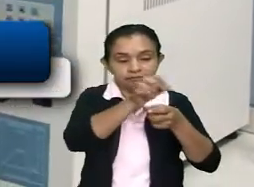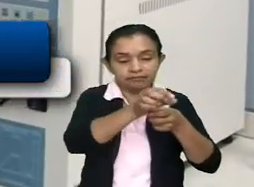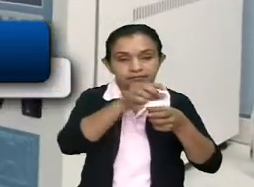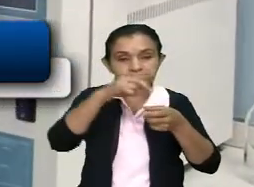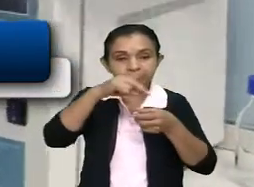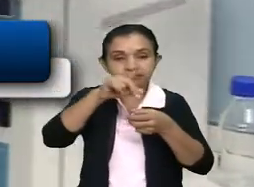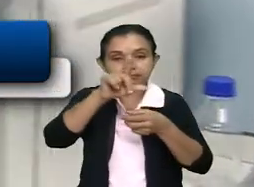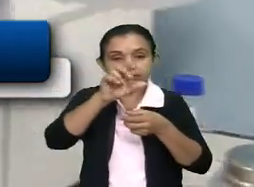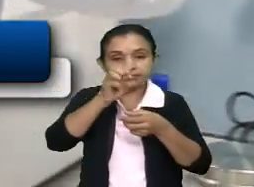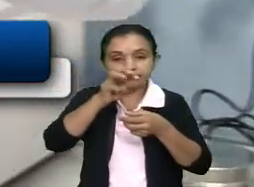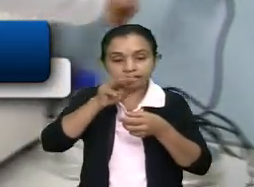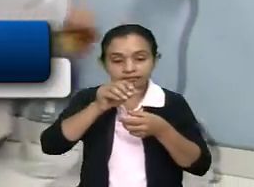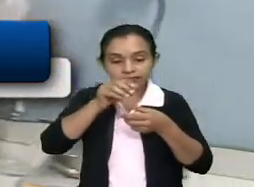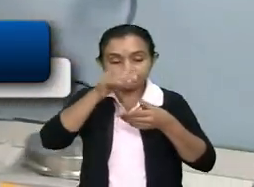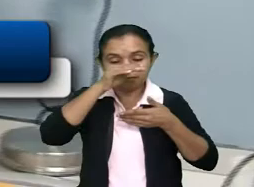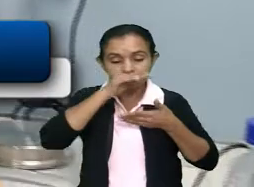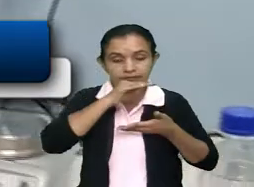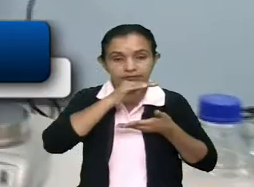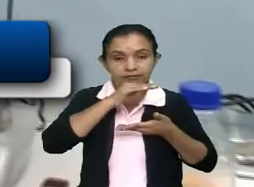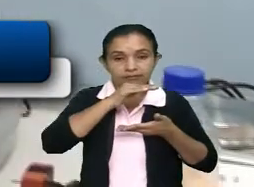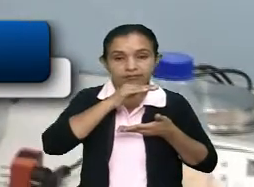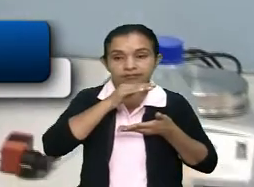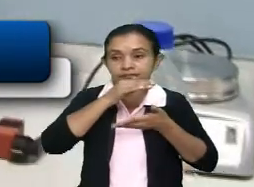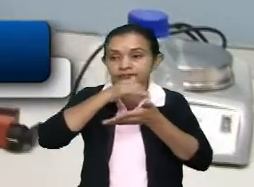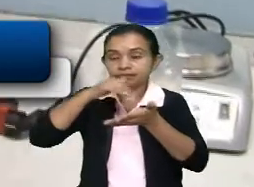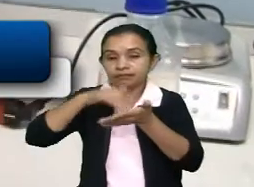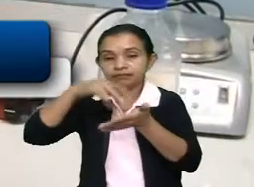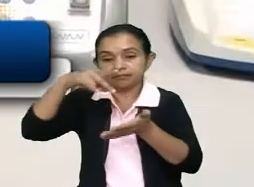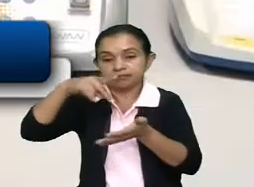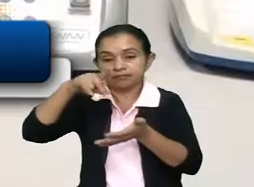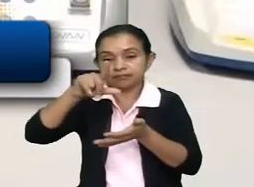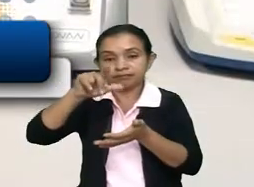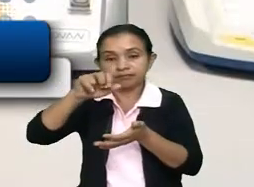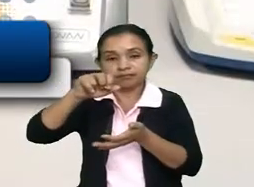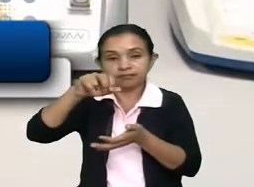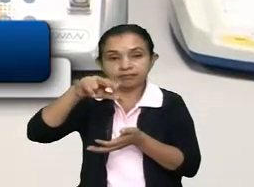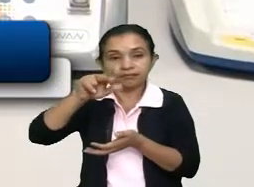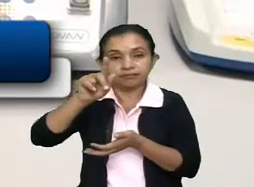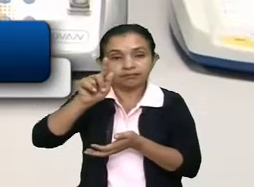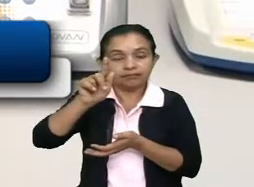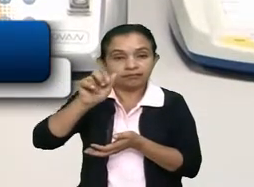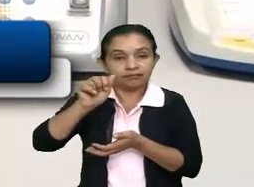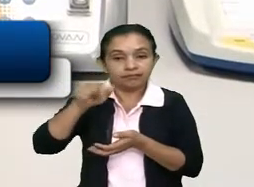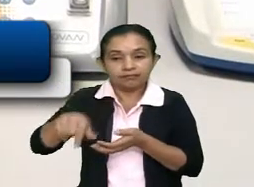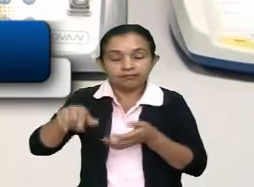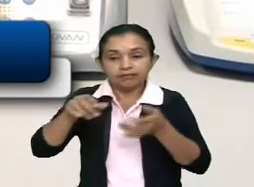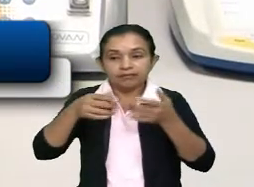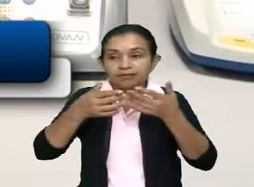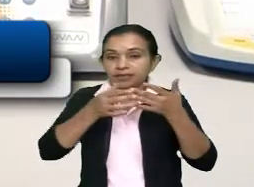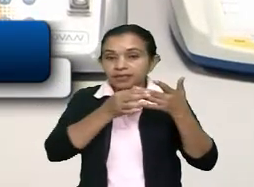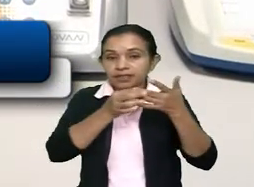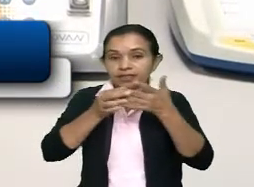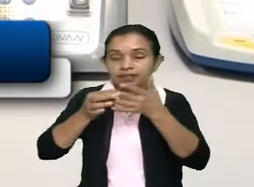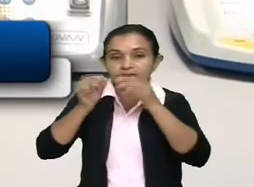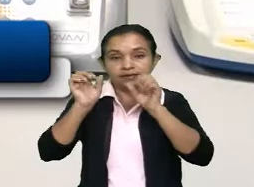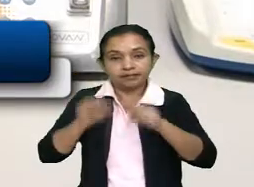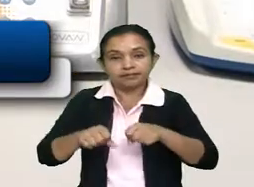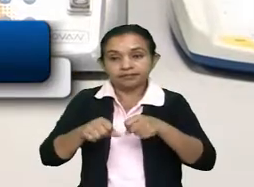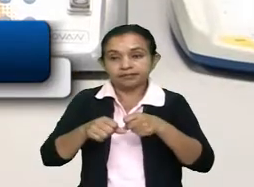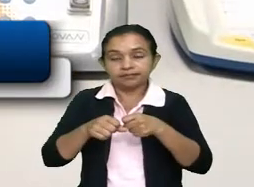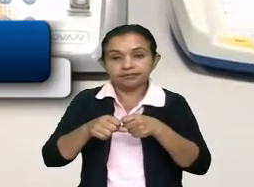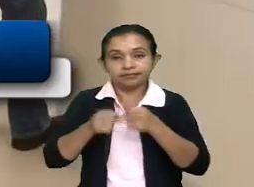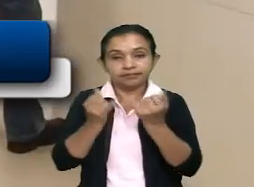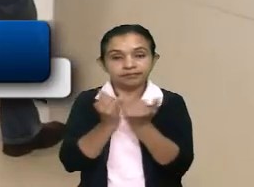una bolsita de plasma y un concentrado de plaquetas pero con este equipo especial podemos podemos sacar el